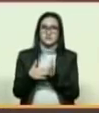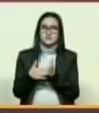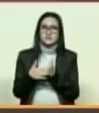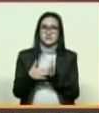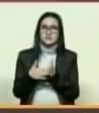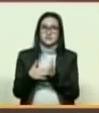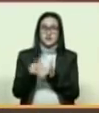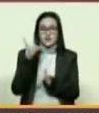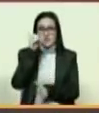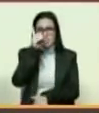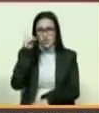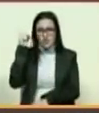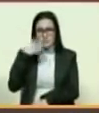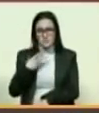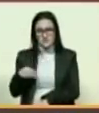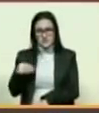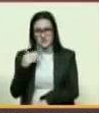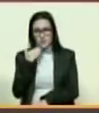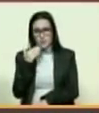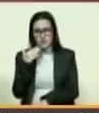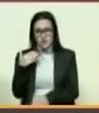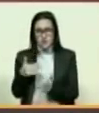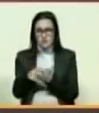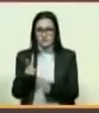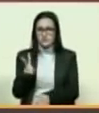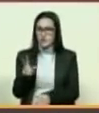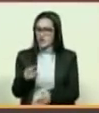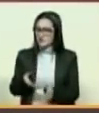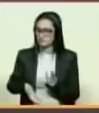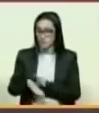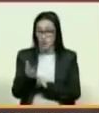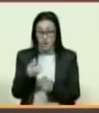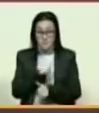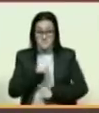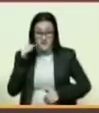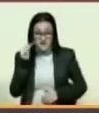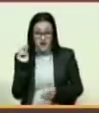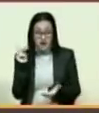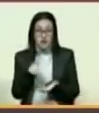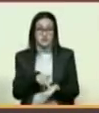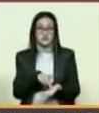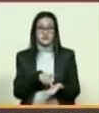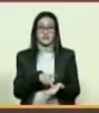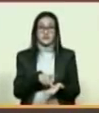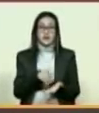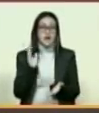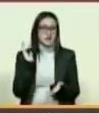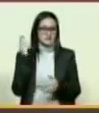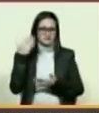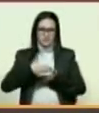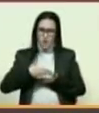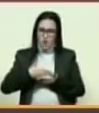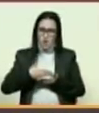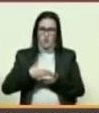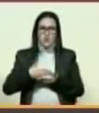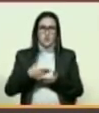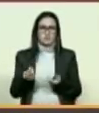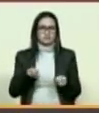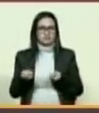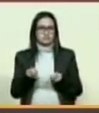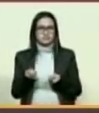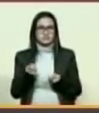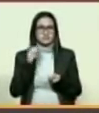Donald Trump contra Venezuela las ha hecho, desde una amenaza de acción militar contra Venezuela hasta sanciones, sanciones no,